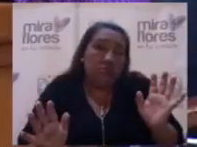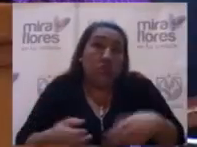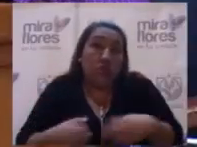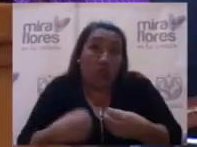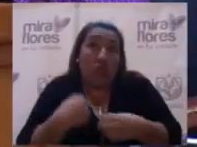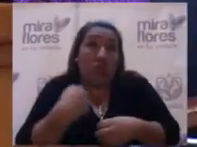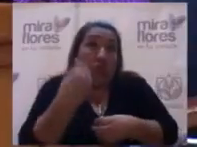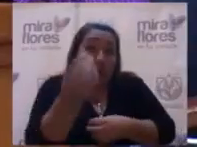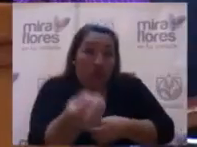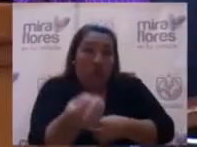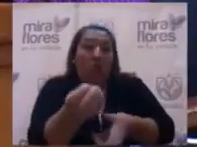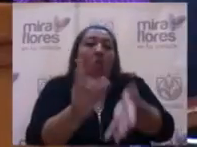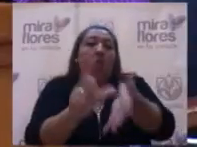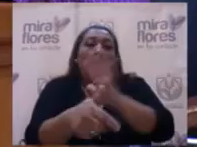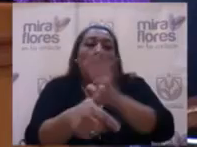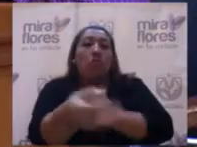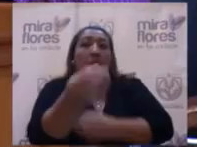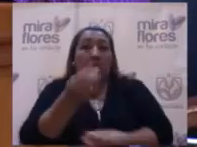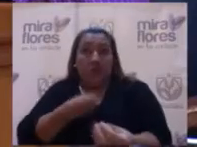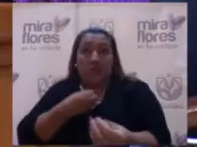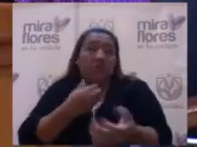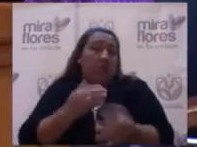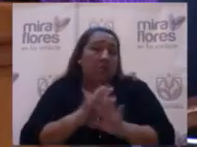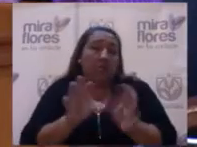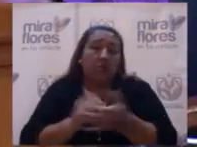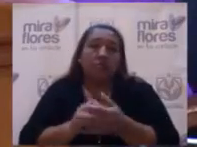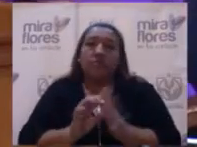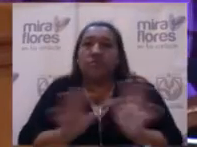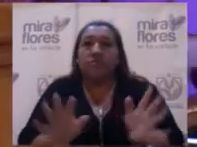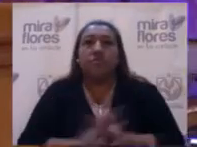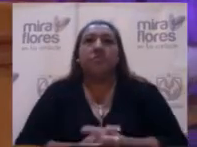doy para recibir. Eso es todo. Gracias.